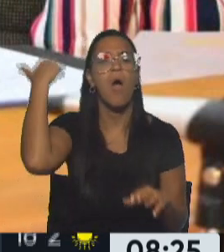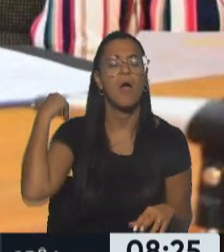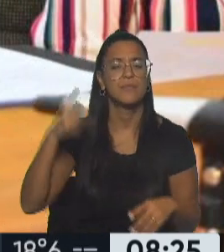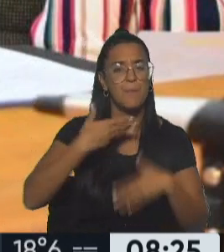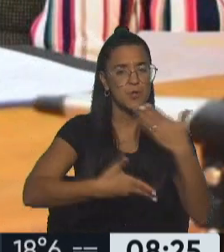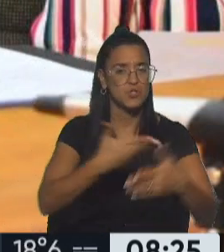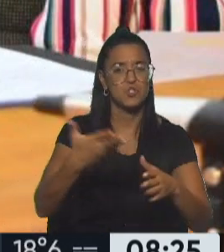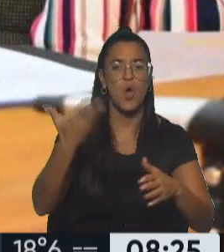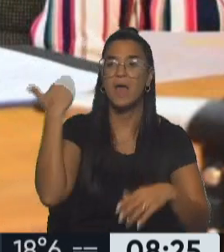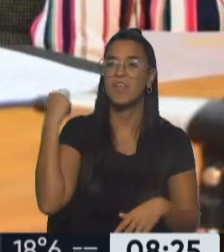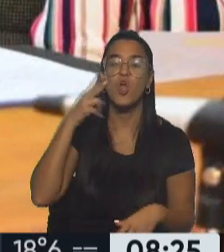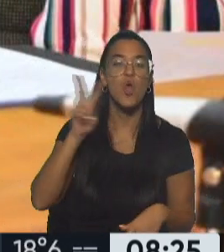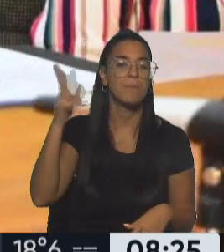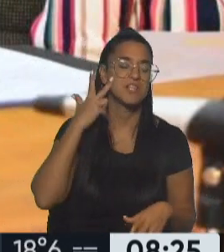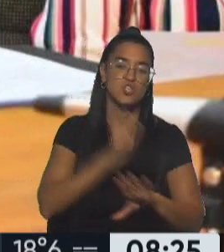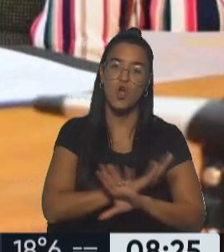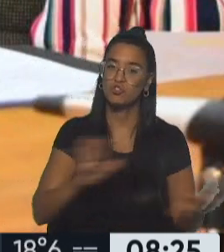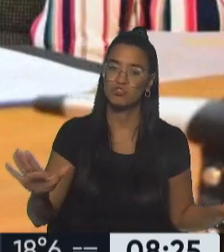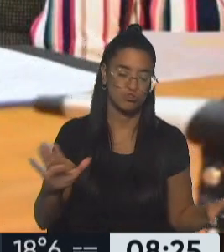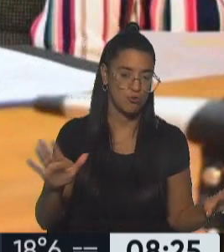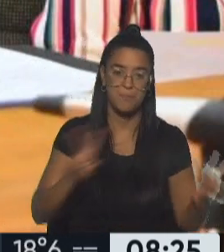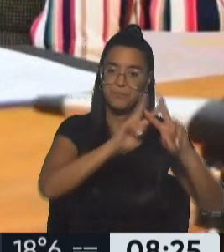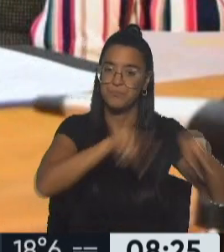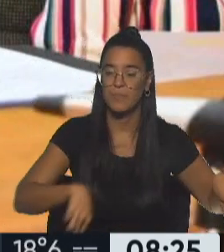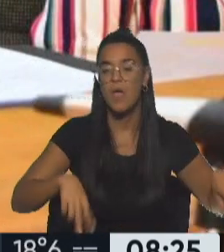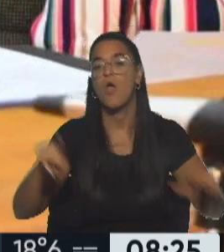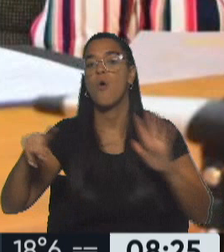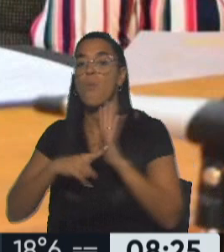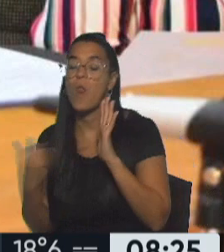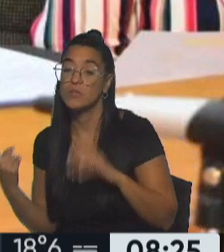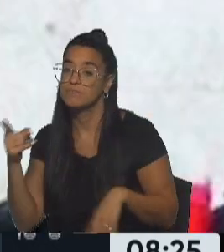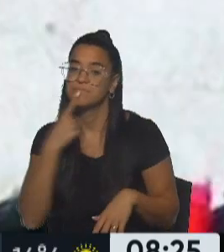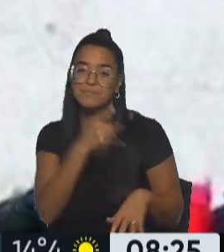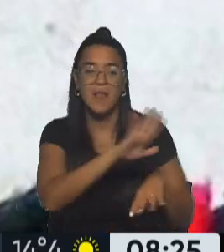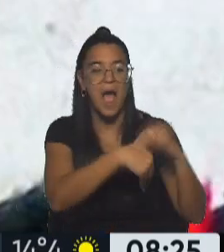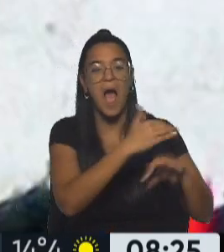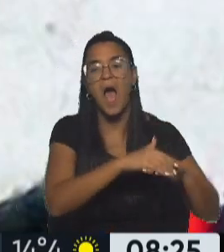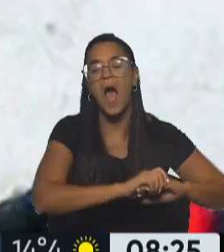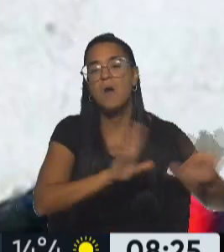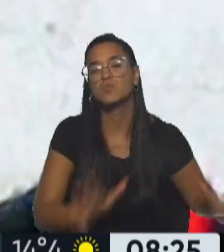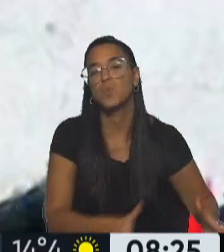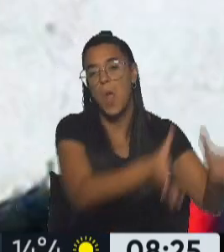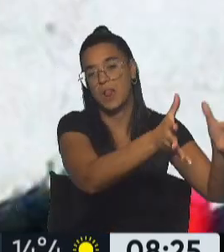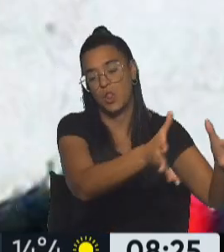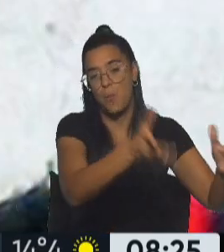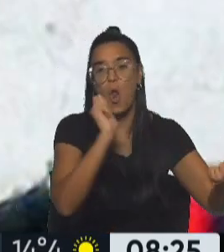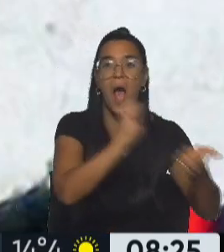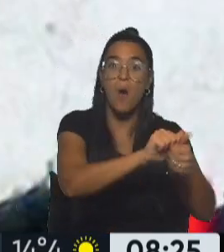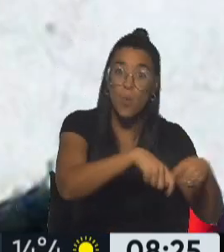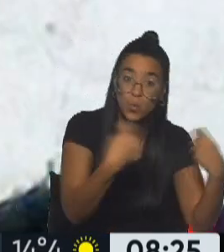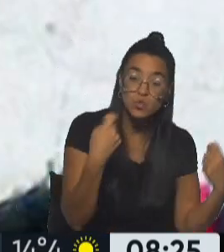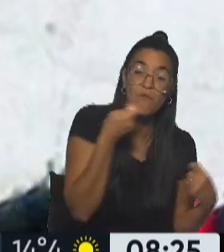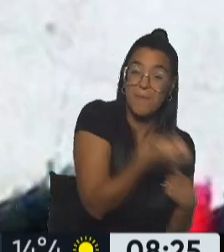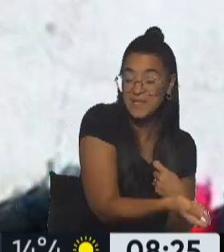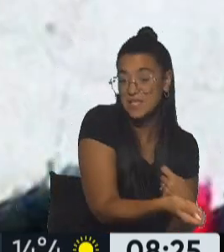proceso anterior en 2018. Hablamos de la Corte de la Provincia de Buenos Aires, en el que resultaron absueltos por el abuso y el femicidio. La